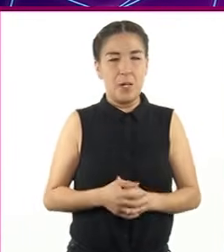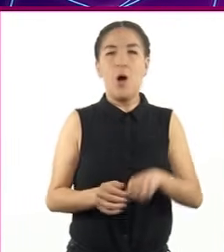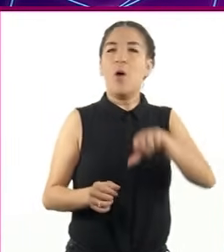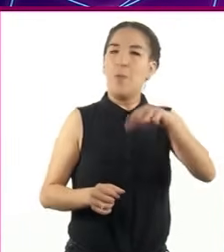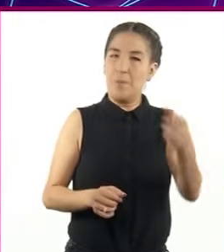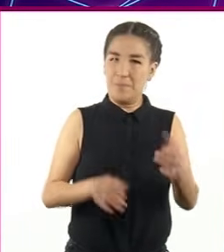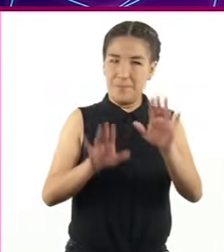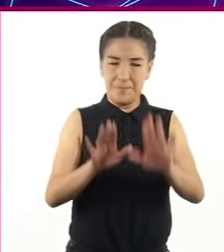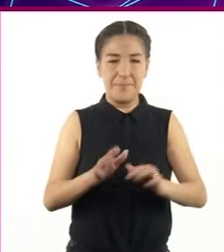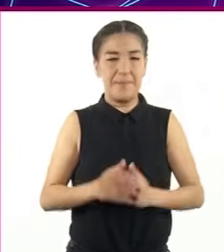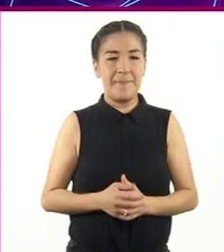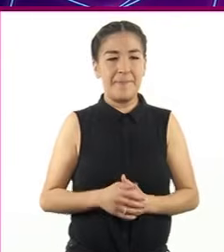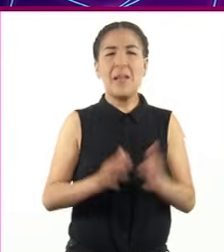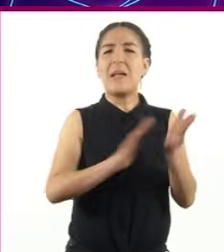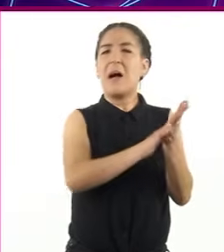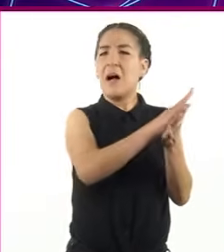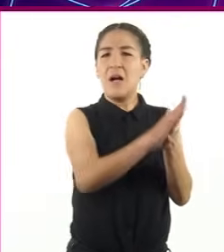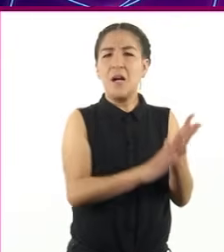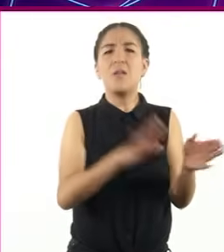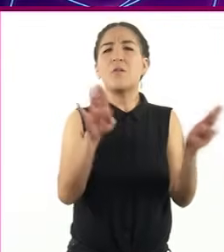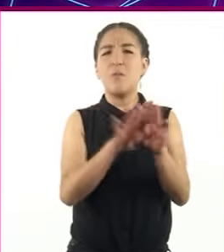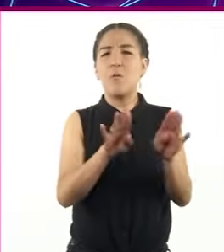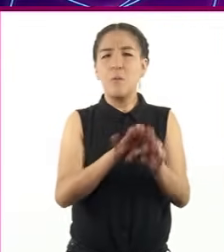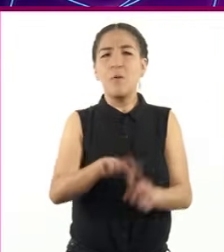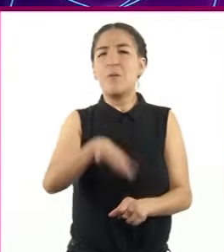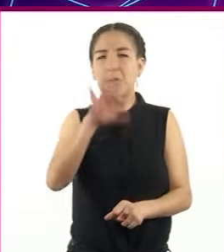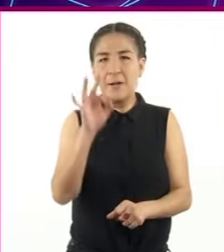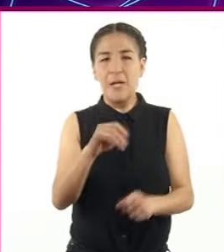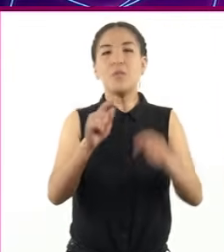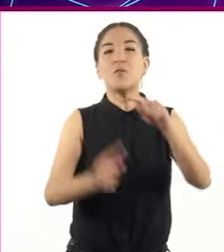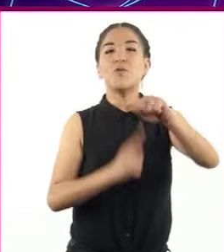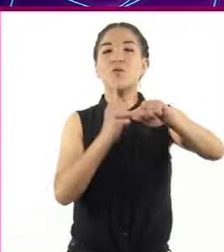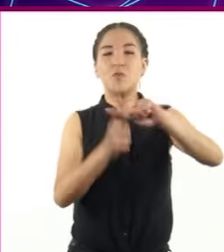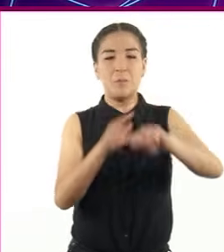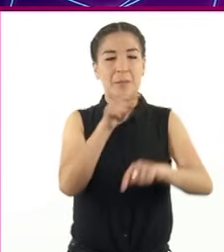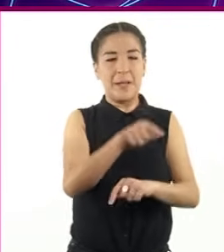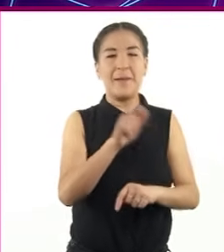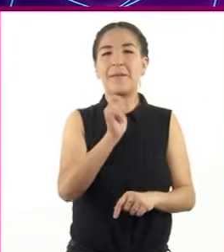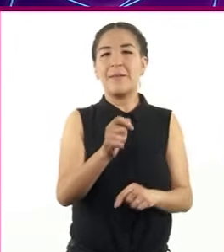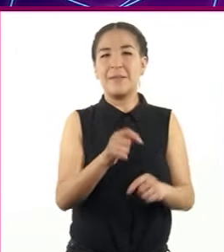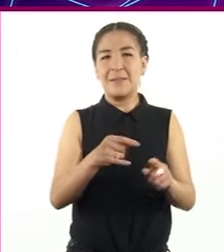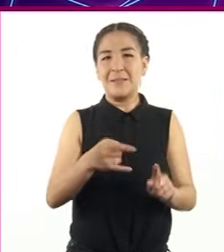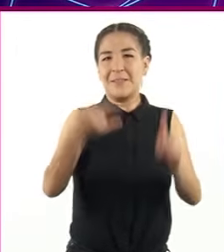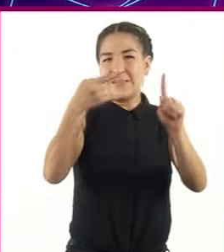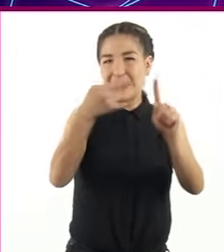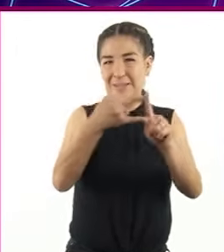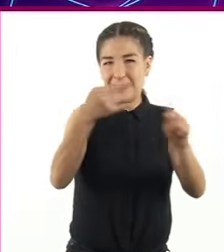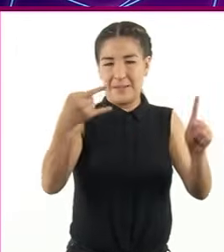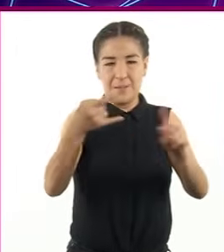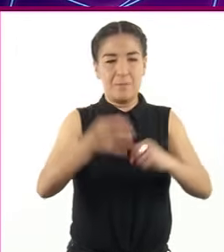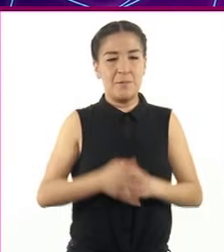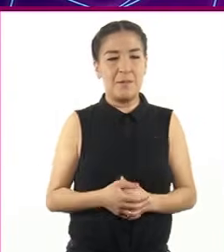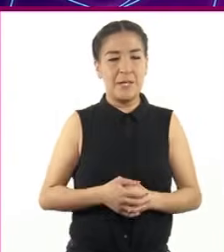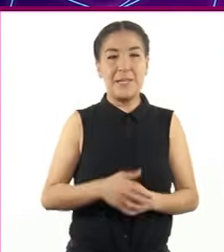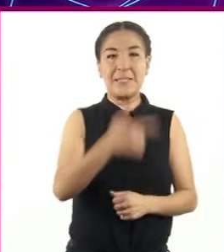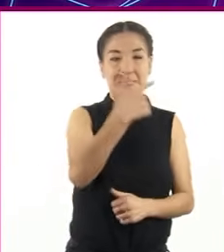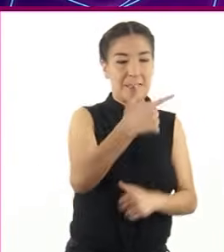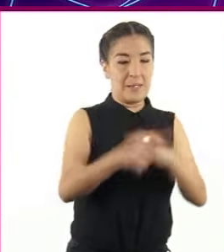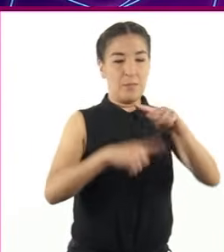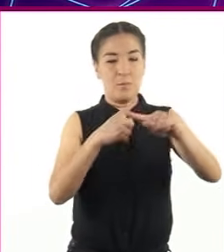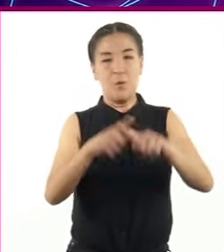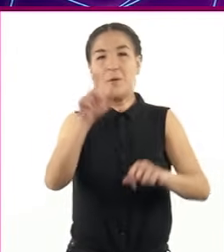lado, el área se puede encontrar sumando las áreas de los rectángulos parciales. En este caso, 7 por